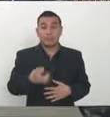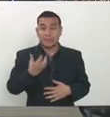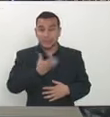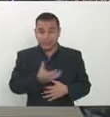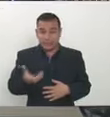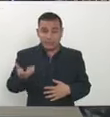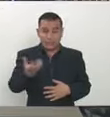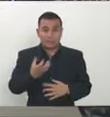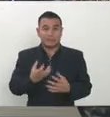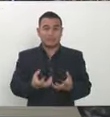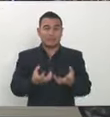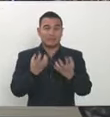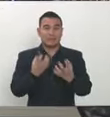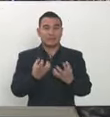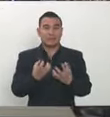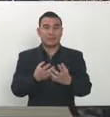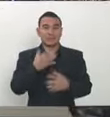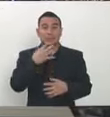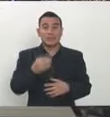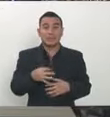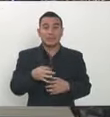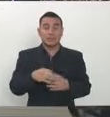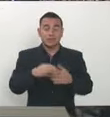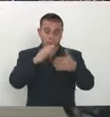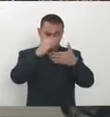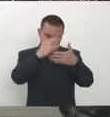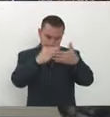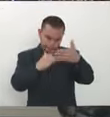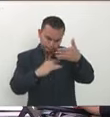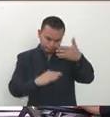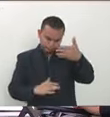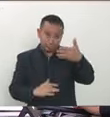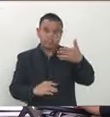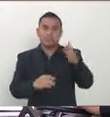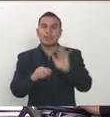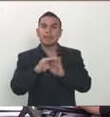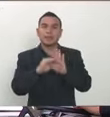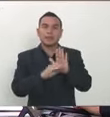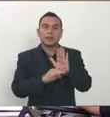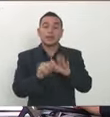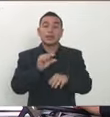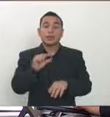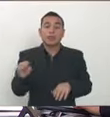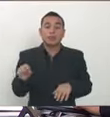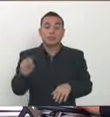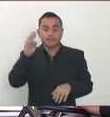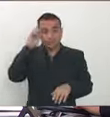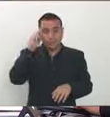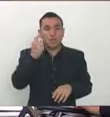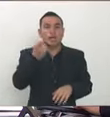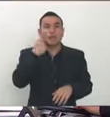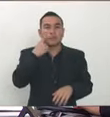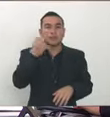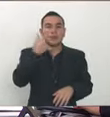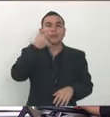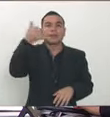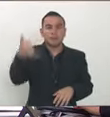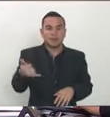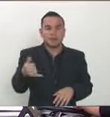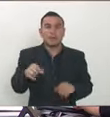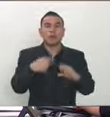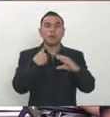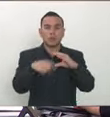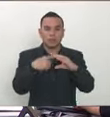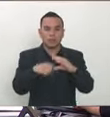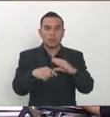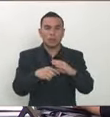y muchos más, es decir, ahorita la lista se va a publicar el lunes y se va a publicar también los números de contacto, los correos, la página